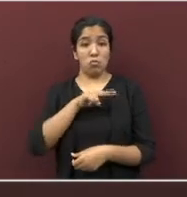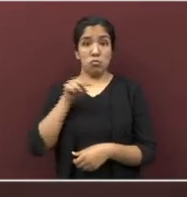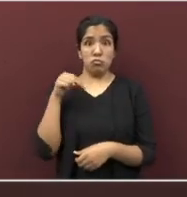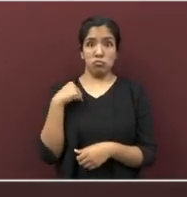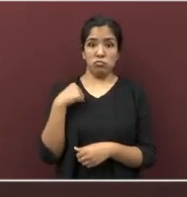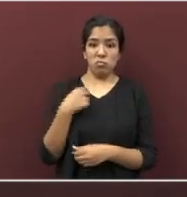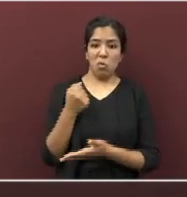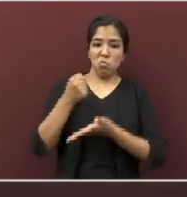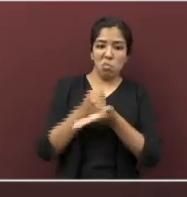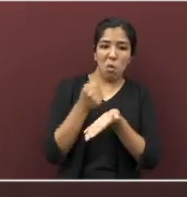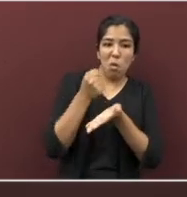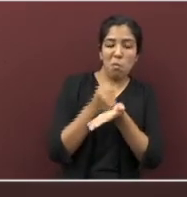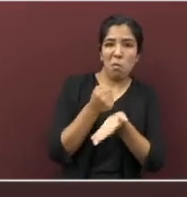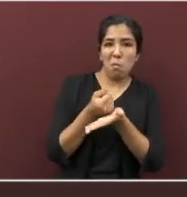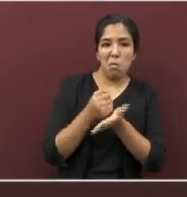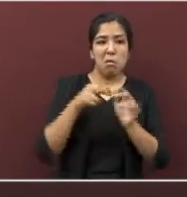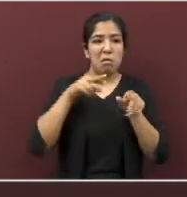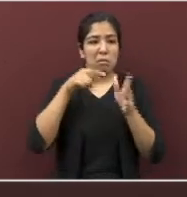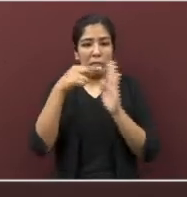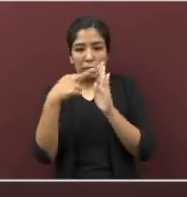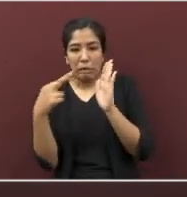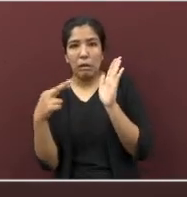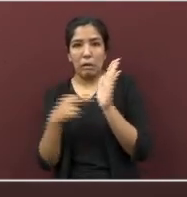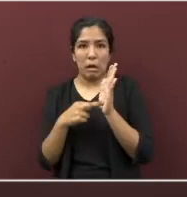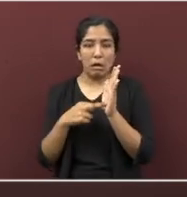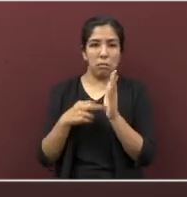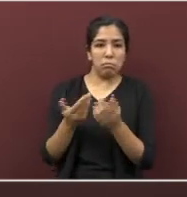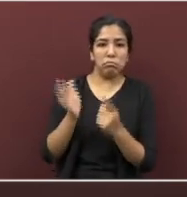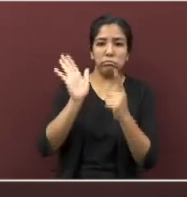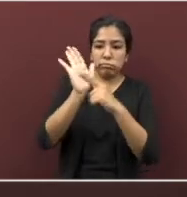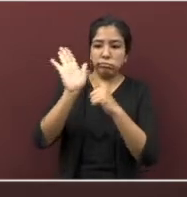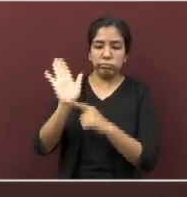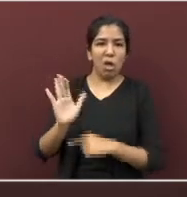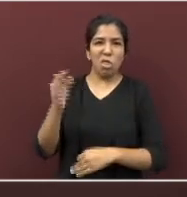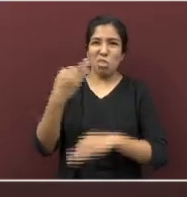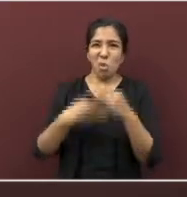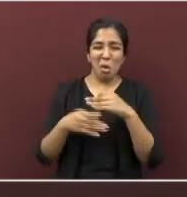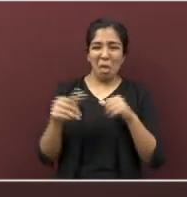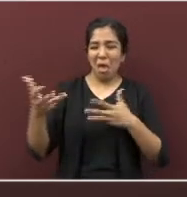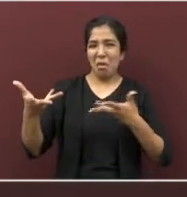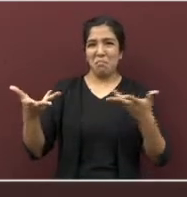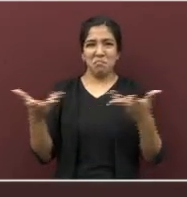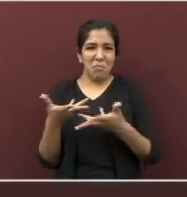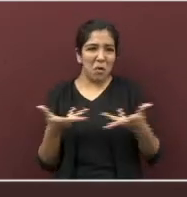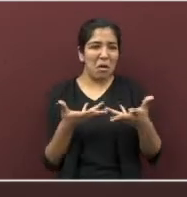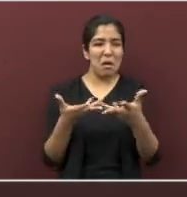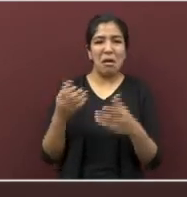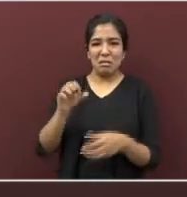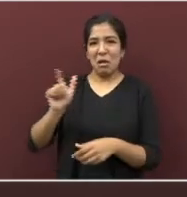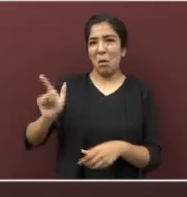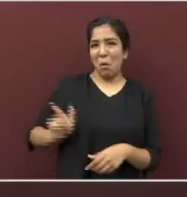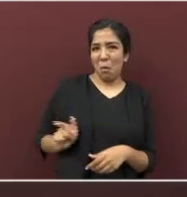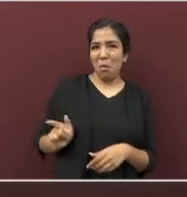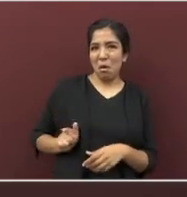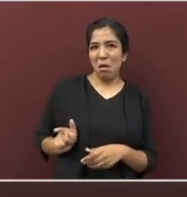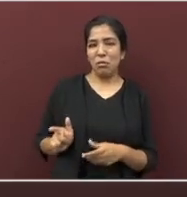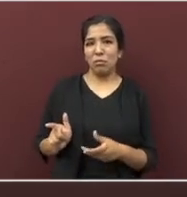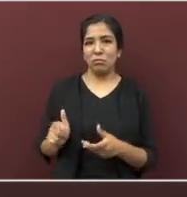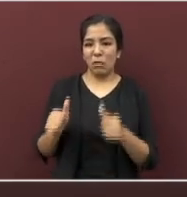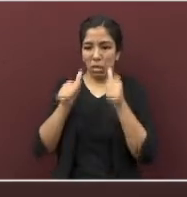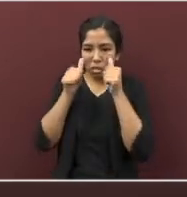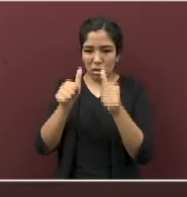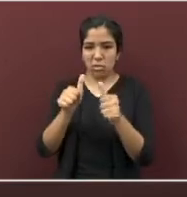virus que emprendió el gobierno federal y del estado ha dado resultados que por